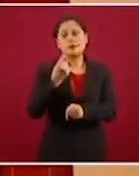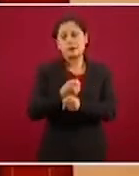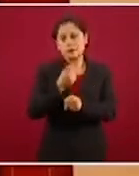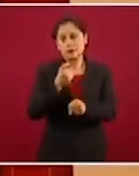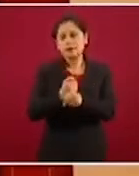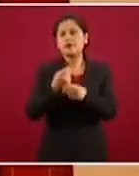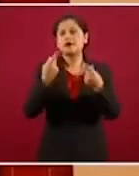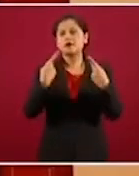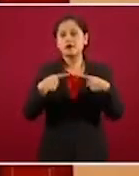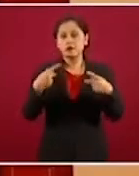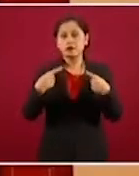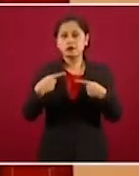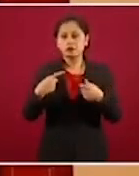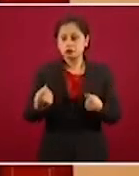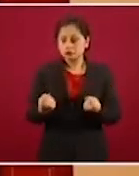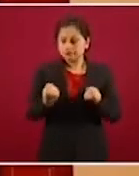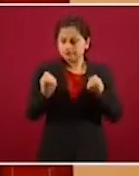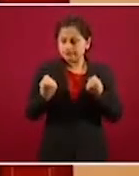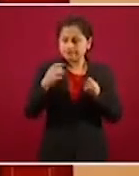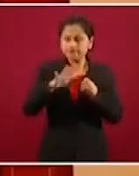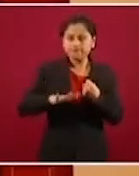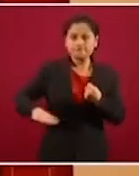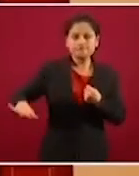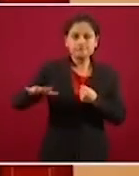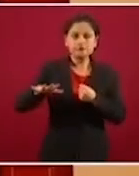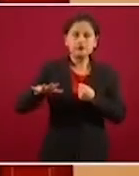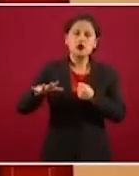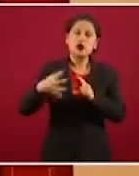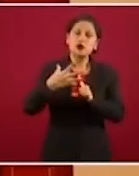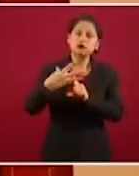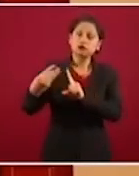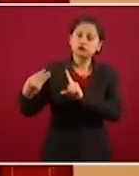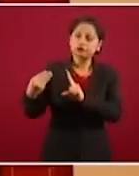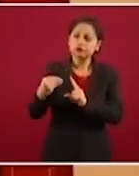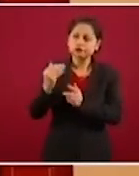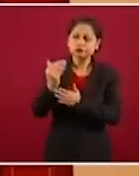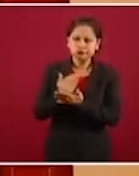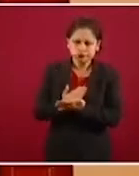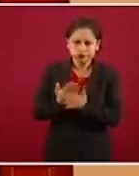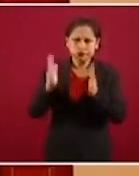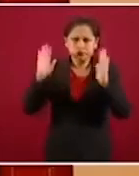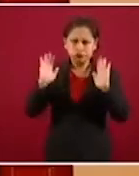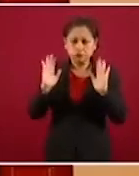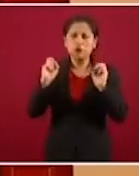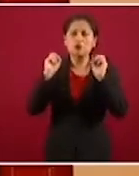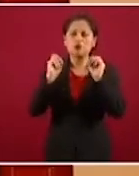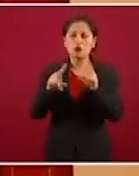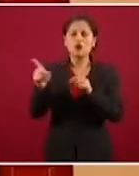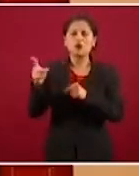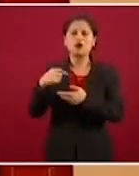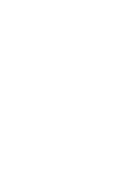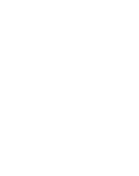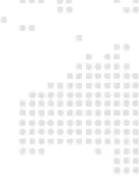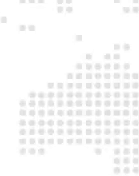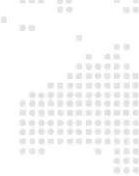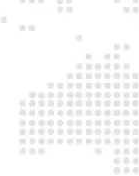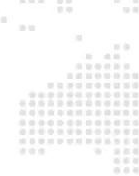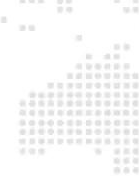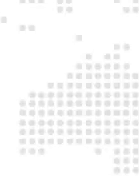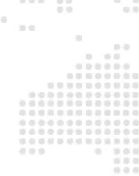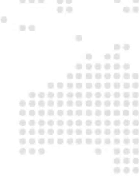tienen menores riesgos pero que además contribuyen a la reactivación de la vida pública